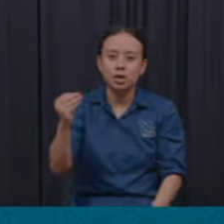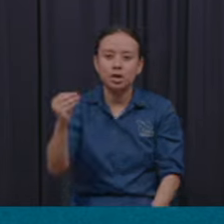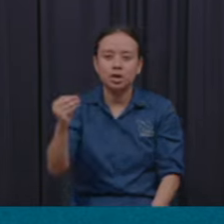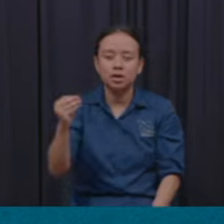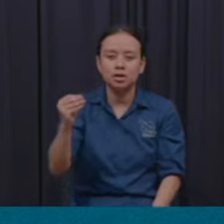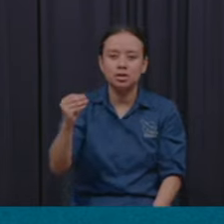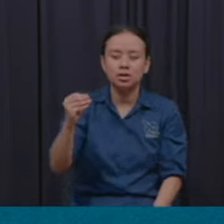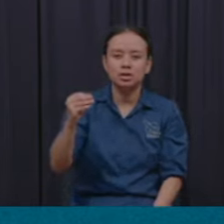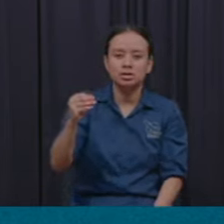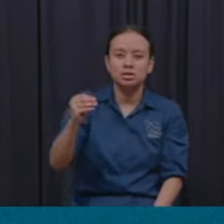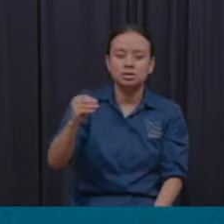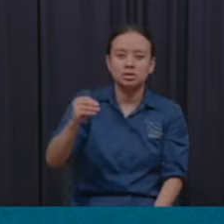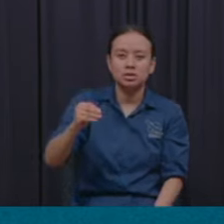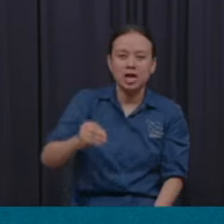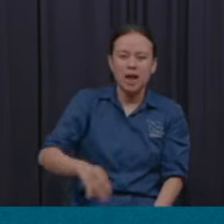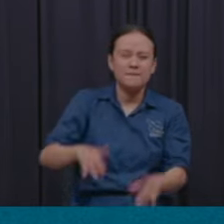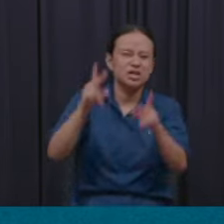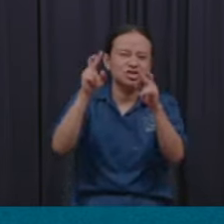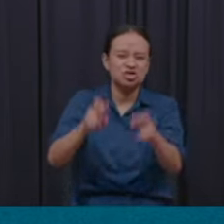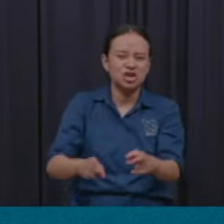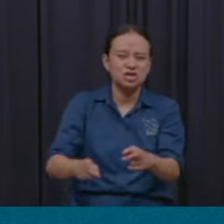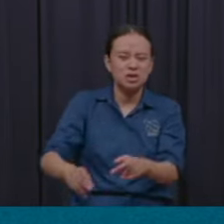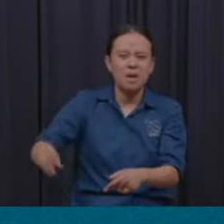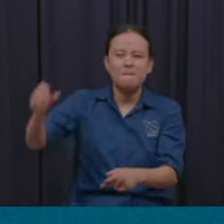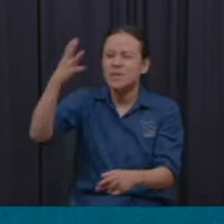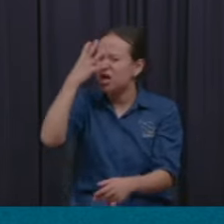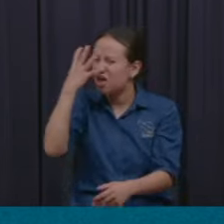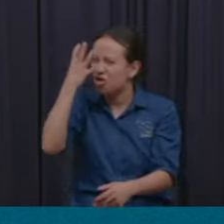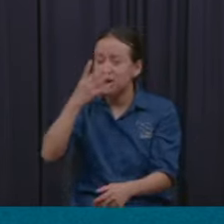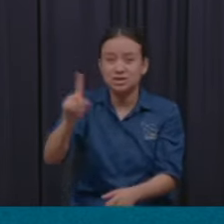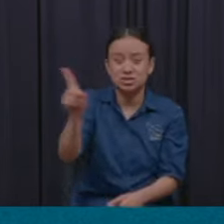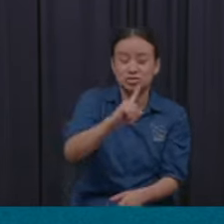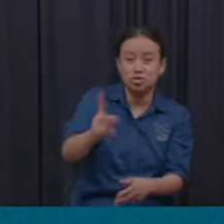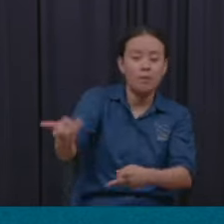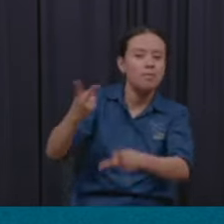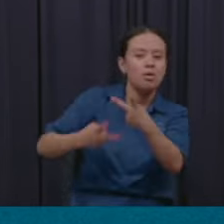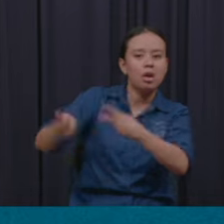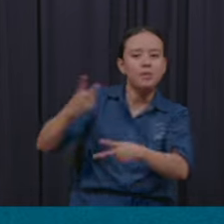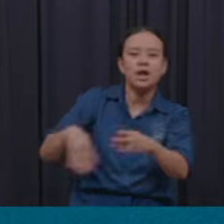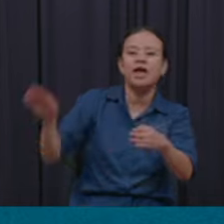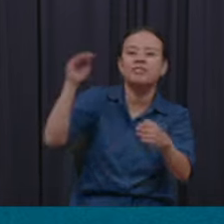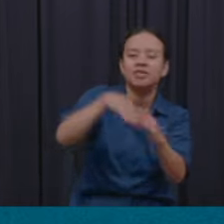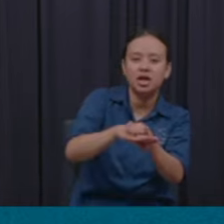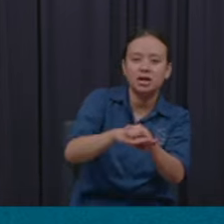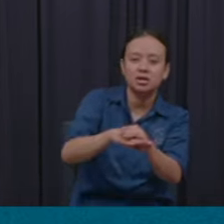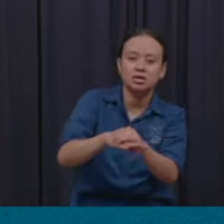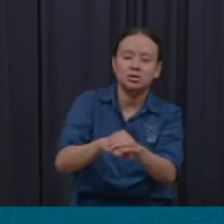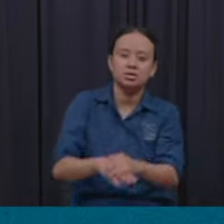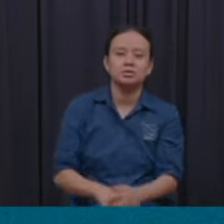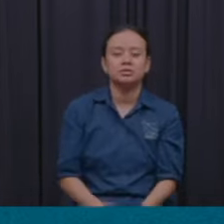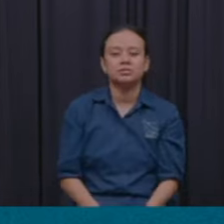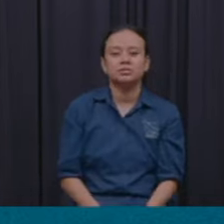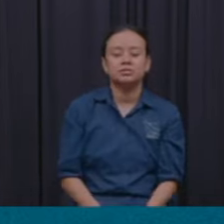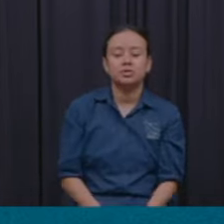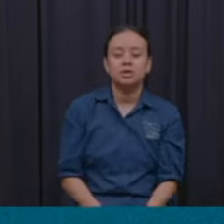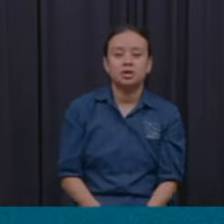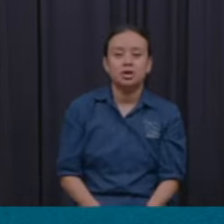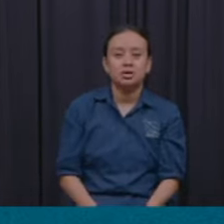incircunciso y el inmundo no volverá a entrar a ti. O